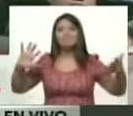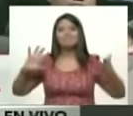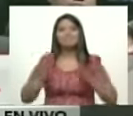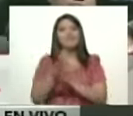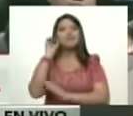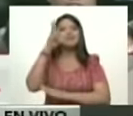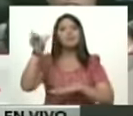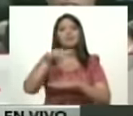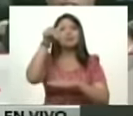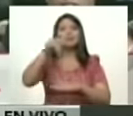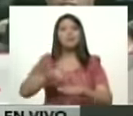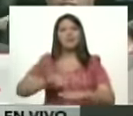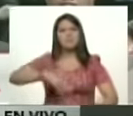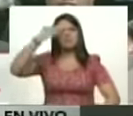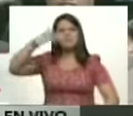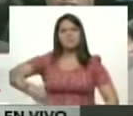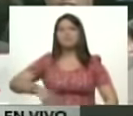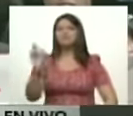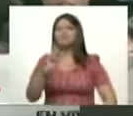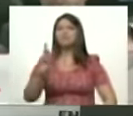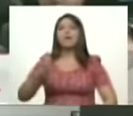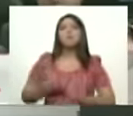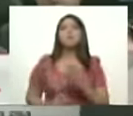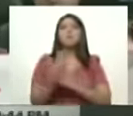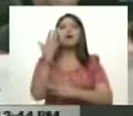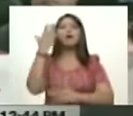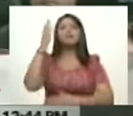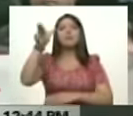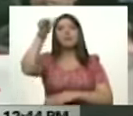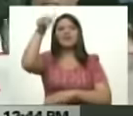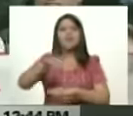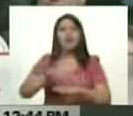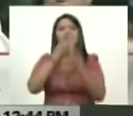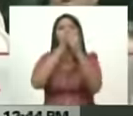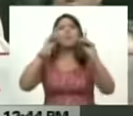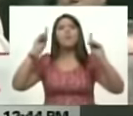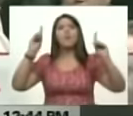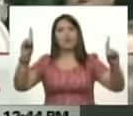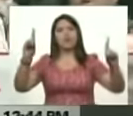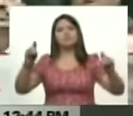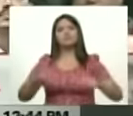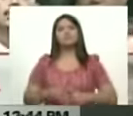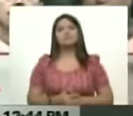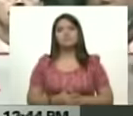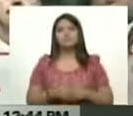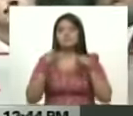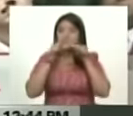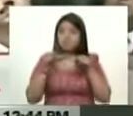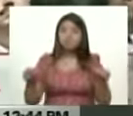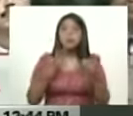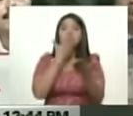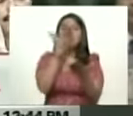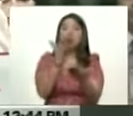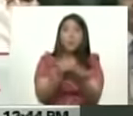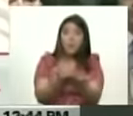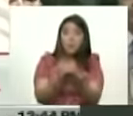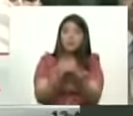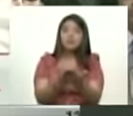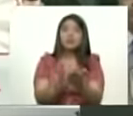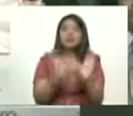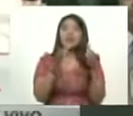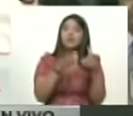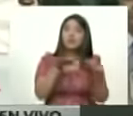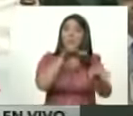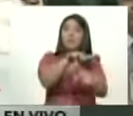Asamblea Nacional Militarista y nace la Asamblea Nacional Democrática, ratificada la propuesta de la